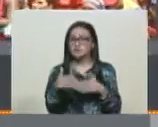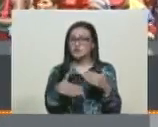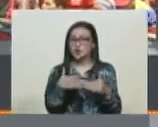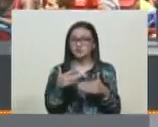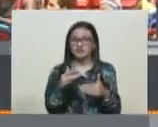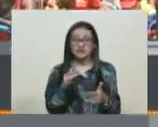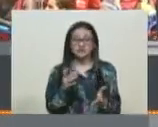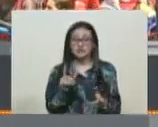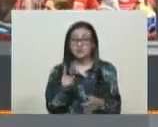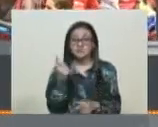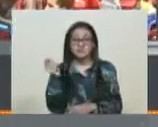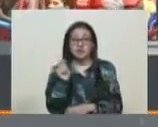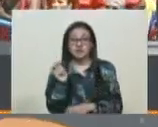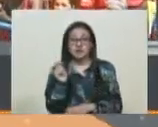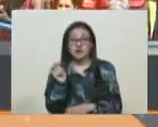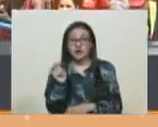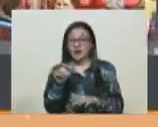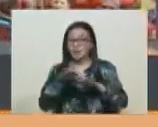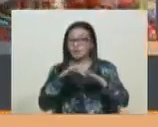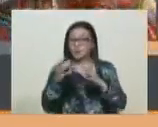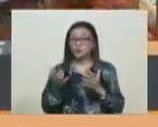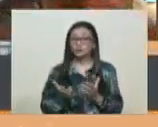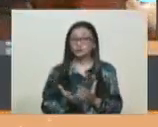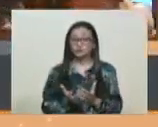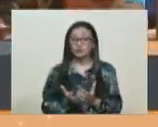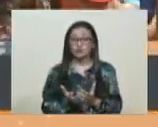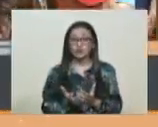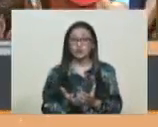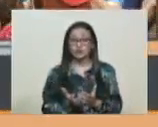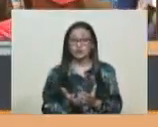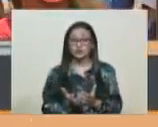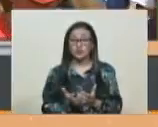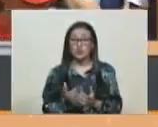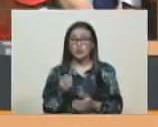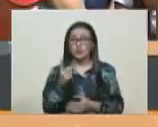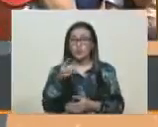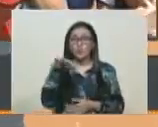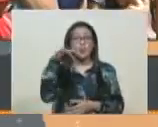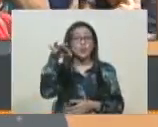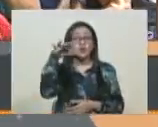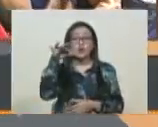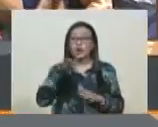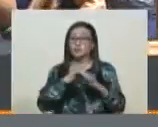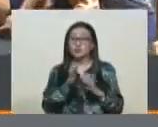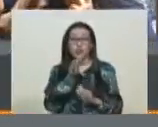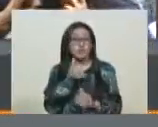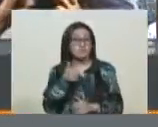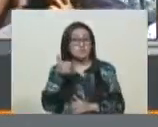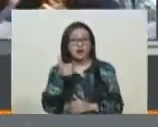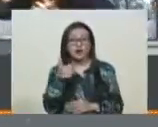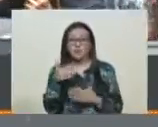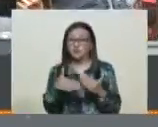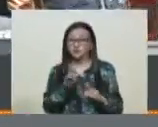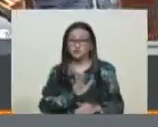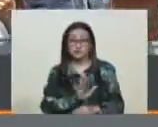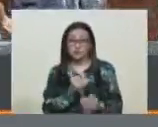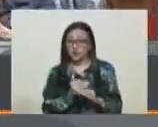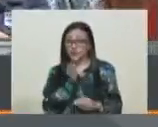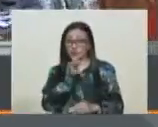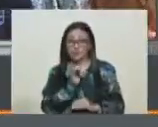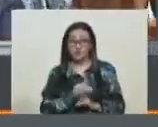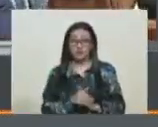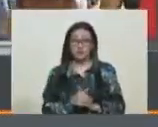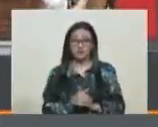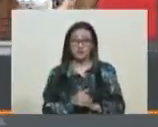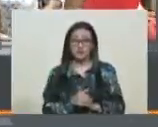está viviendo hoy en el mundo y podríamos señalar que único en el mundo. Porque los procesos constituyentes